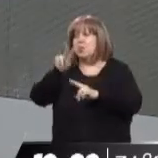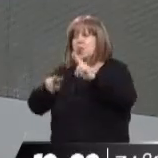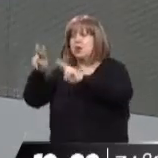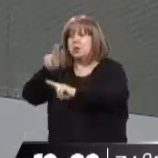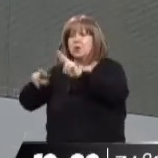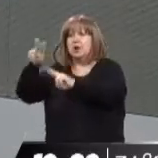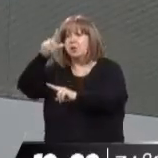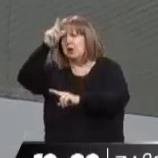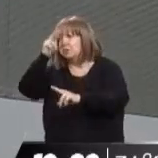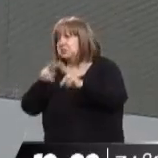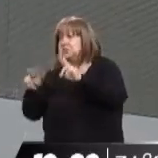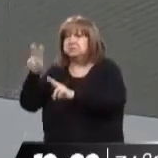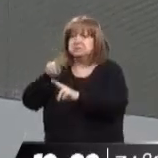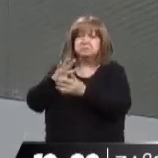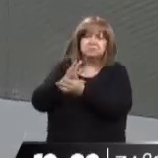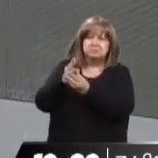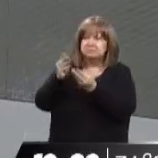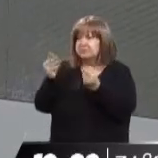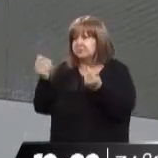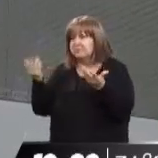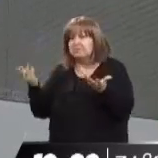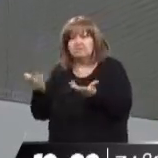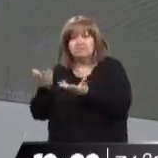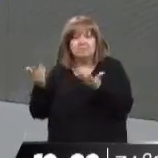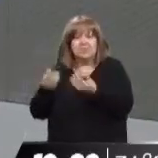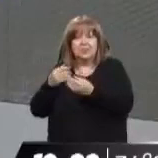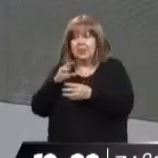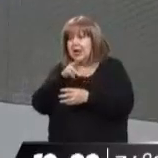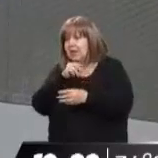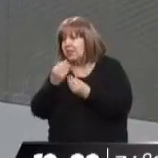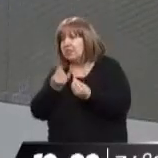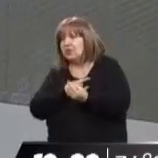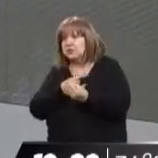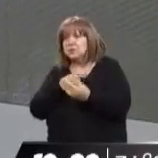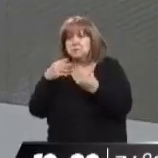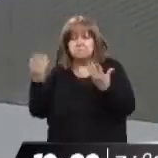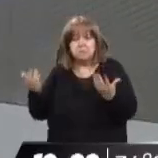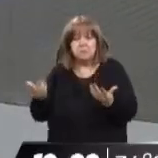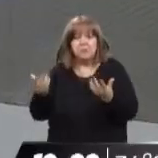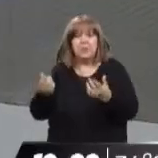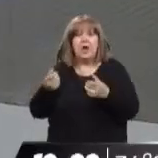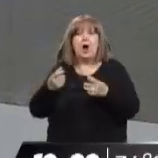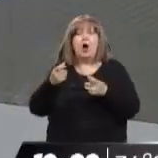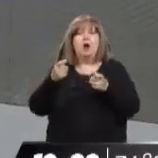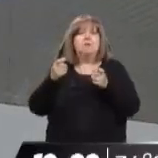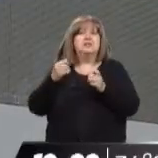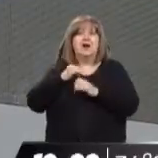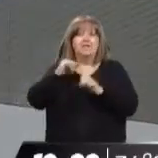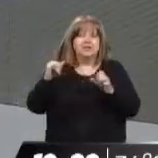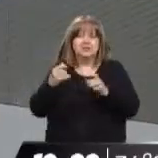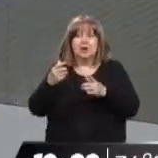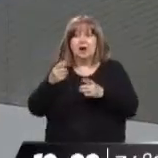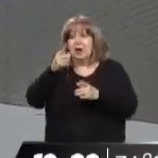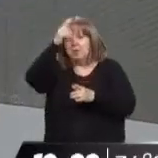pudieron capturar, más allá de que también se había labrado la orden del día. Esto quiere decir que ante cualquier control policial, él podría